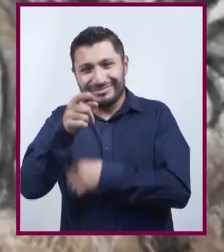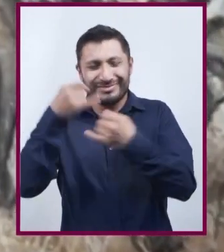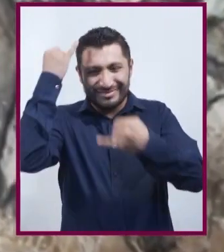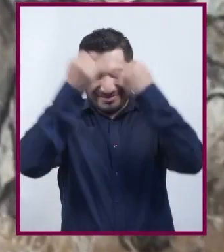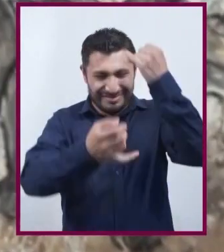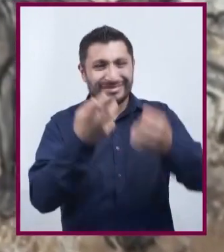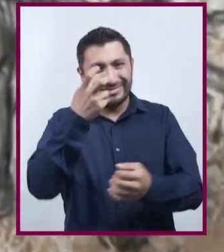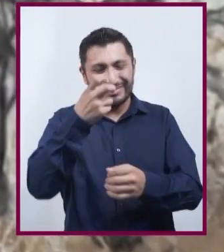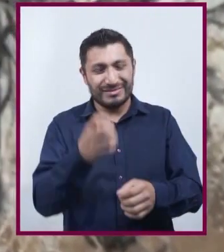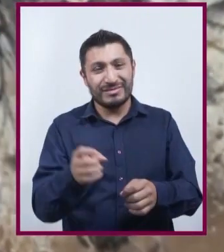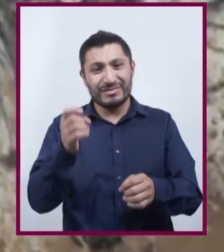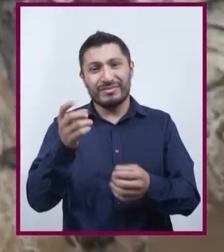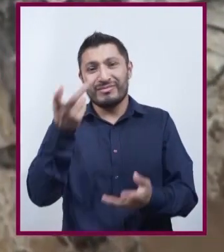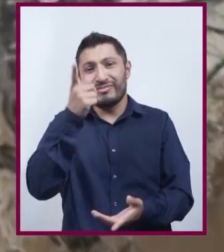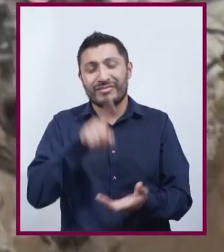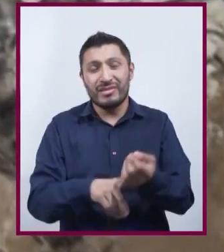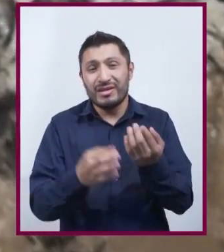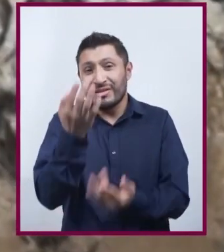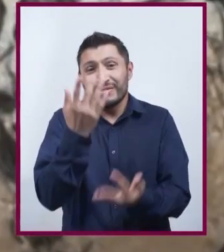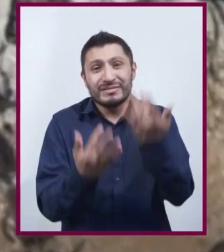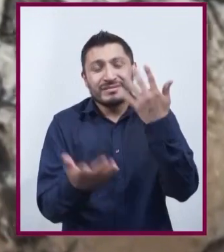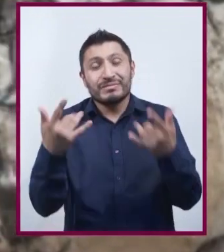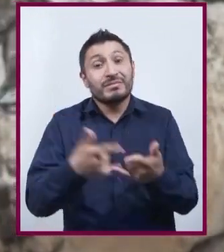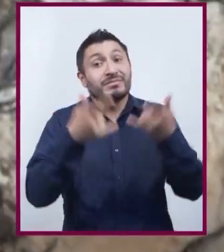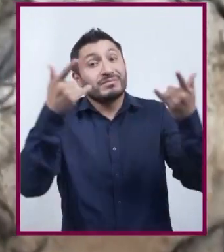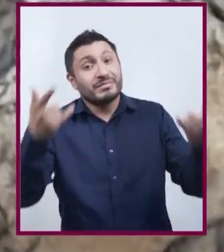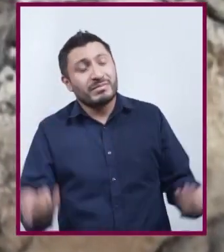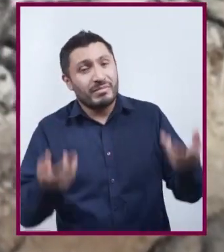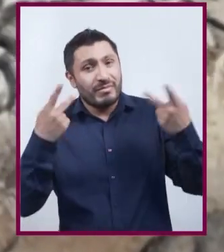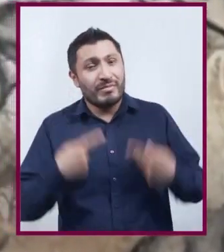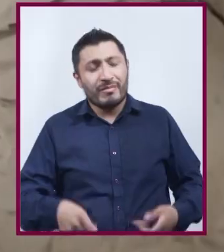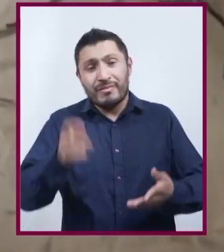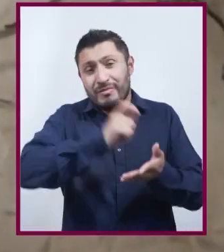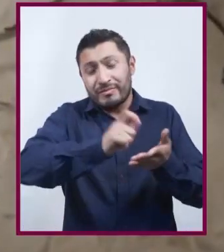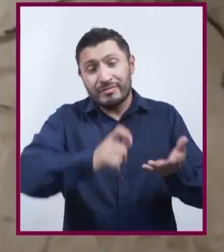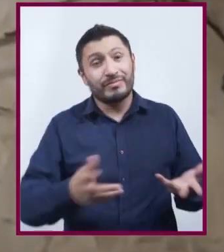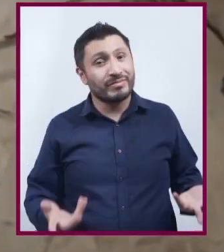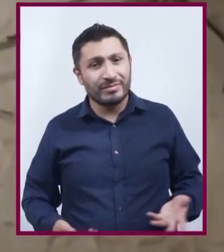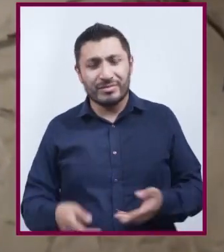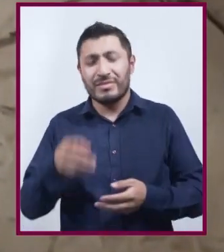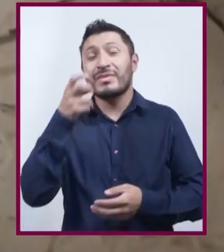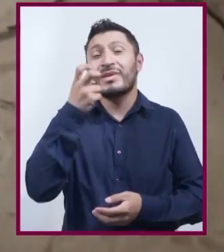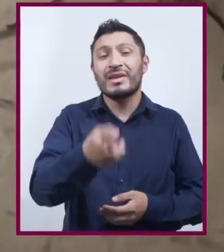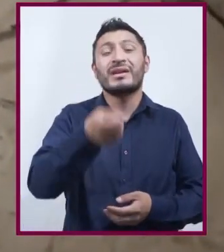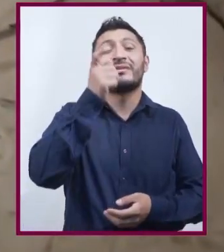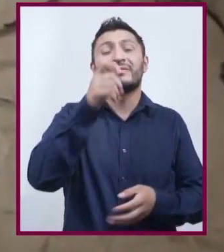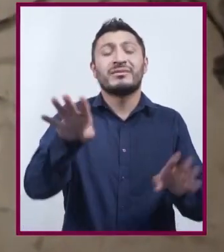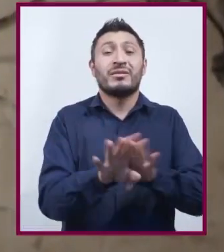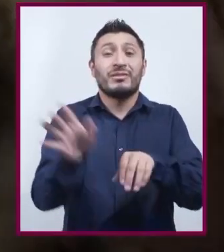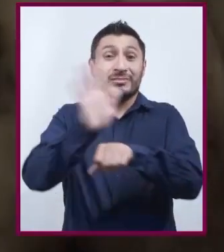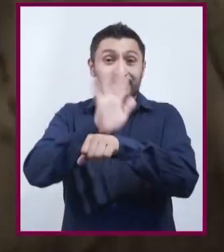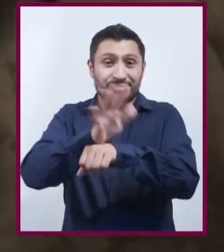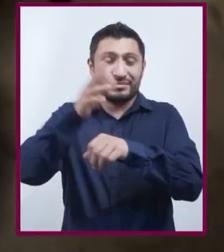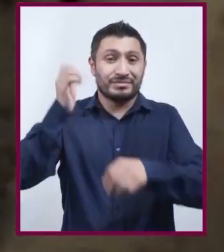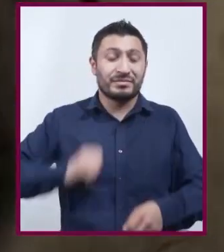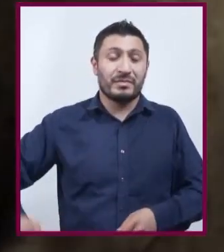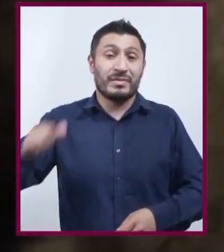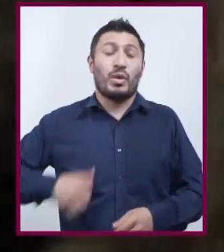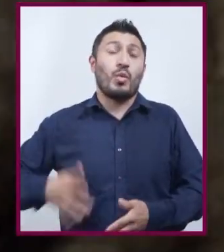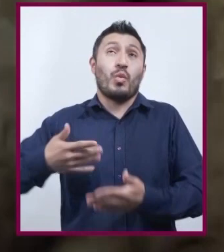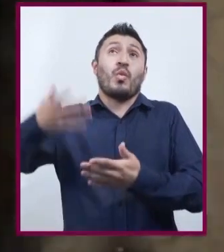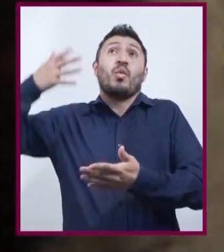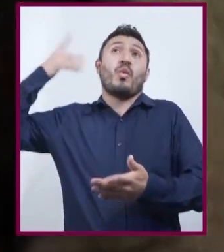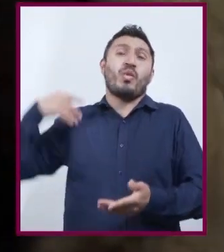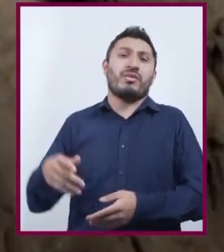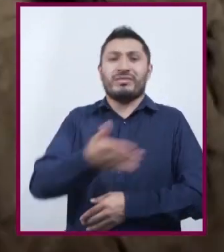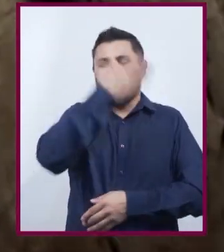proto-cinema. ¿Te imaginas esas pinturas a la luz y los destellos de una fogata, narradas por sus autores? Prácticamente hablamos de un